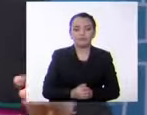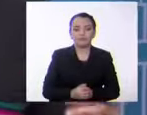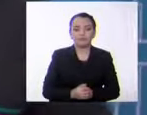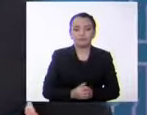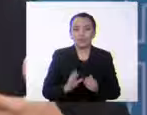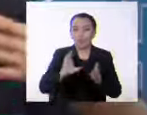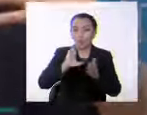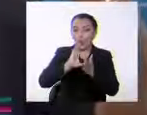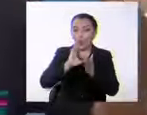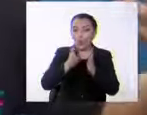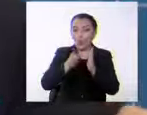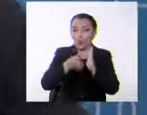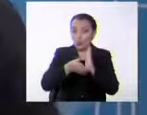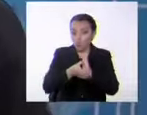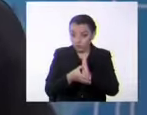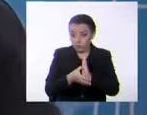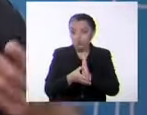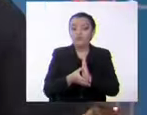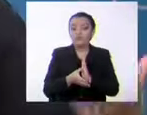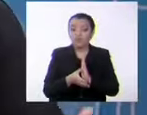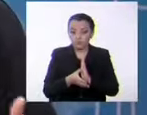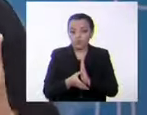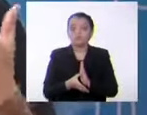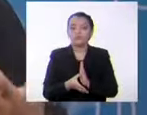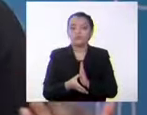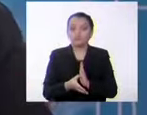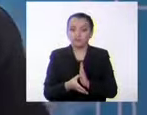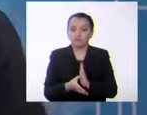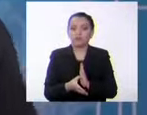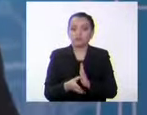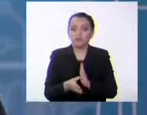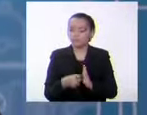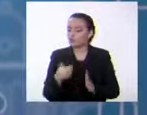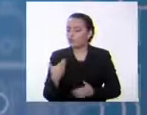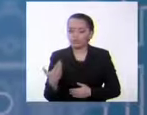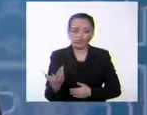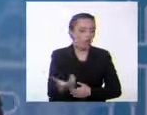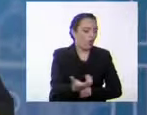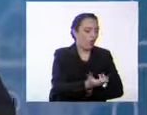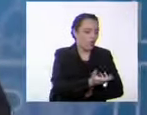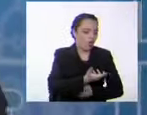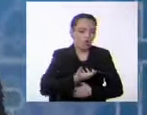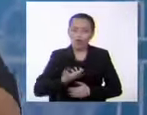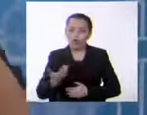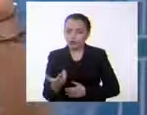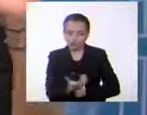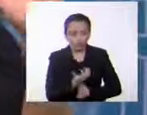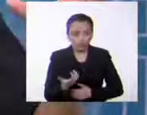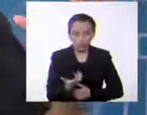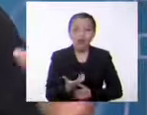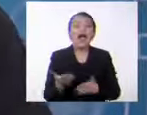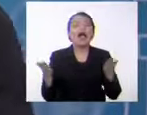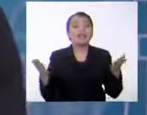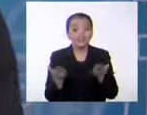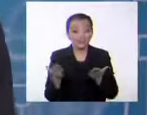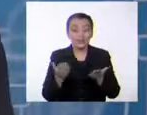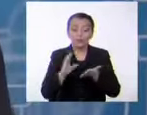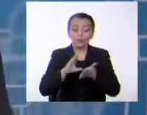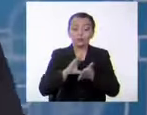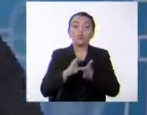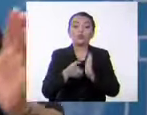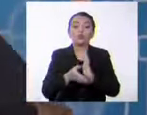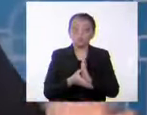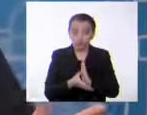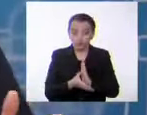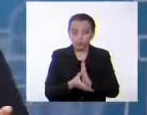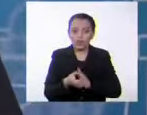humano, es decir, todas las personas, creamos cultura. Sí. Entonces, la cultura es muy importante. Y amplia.